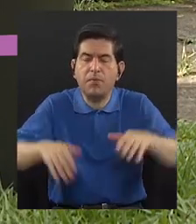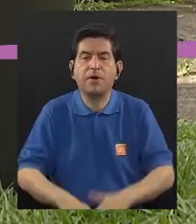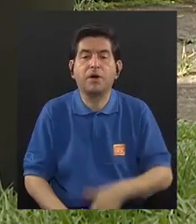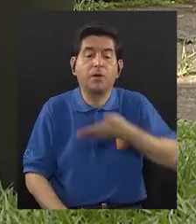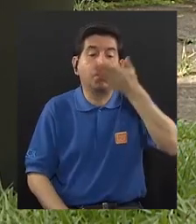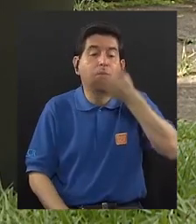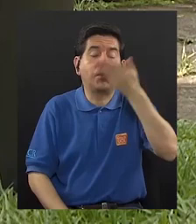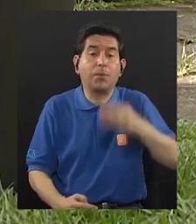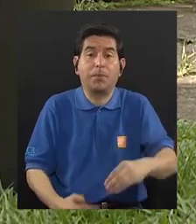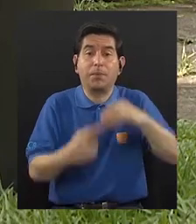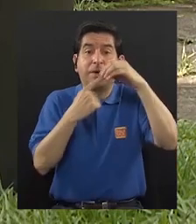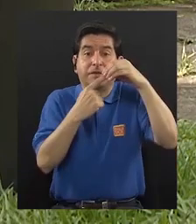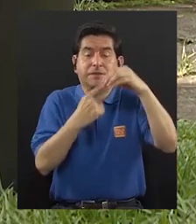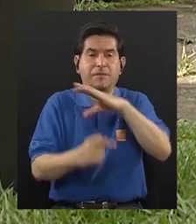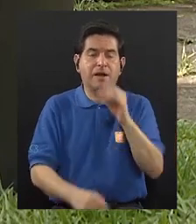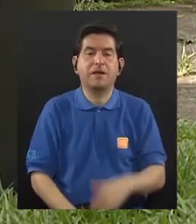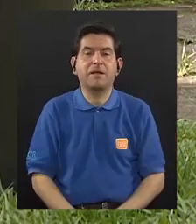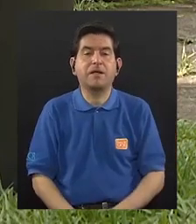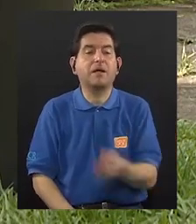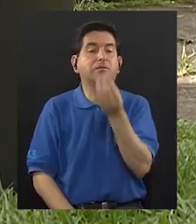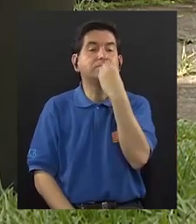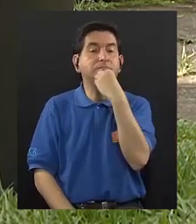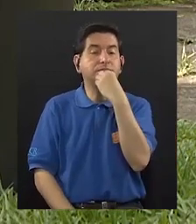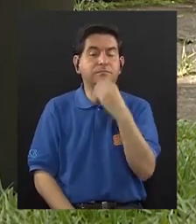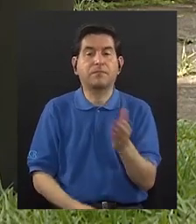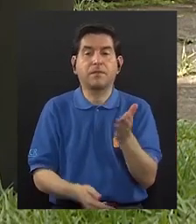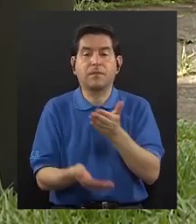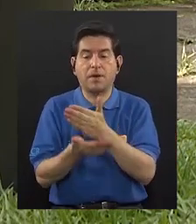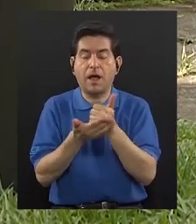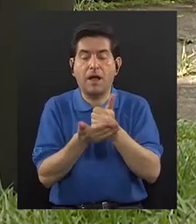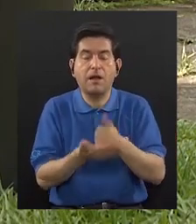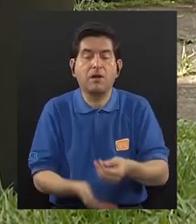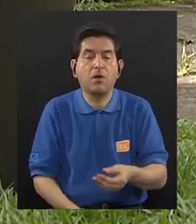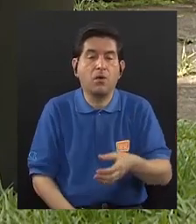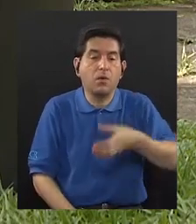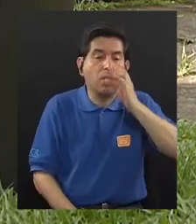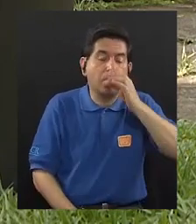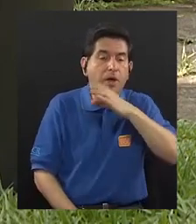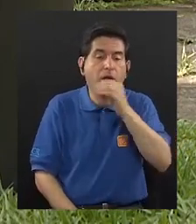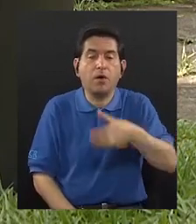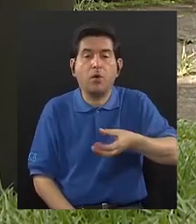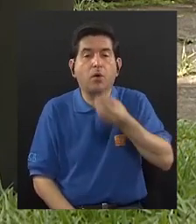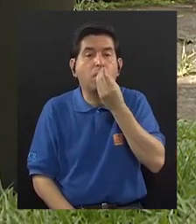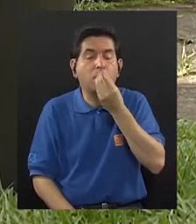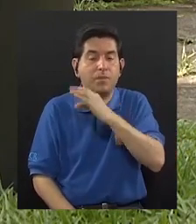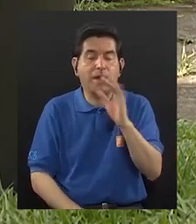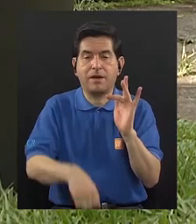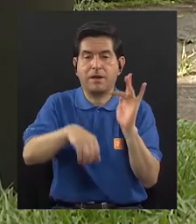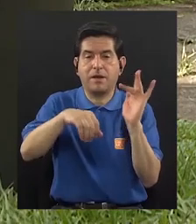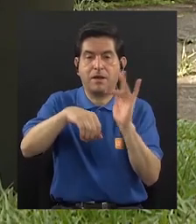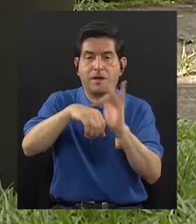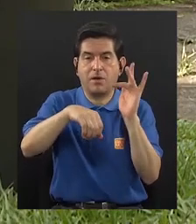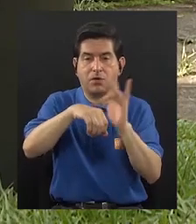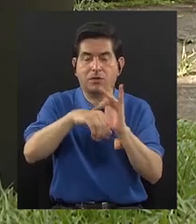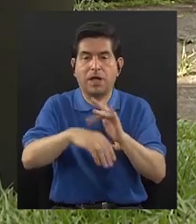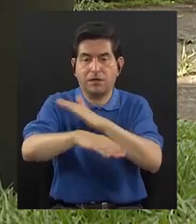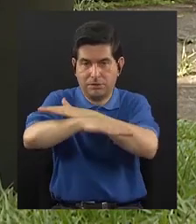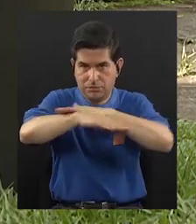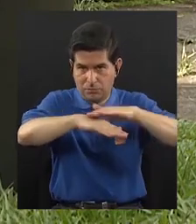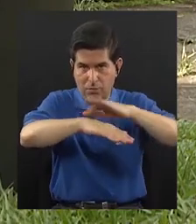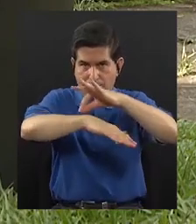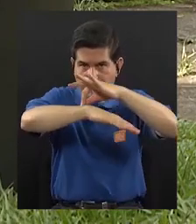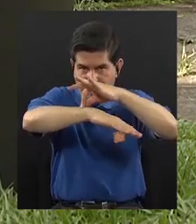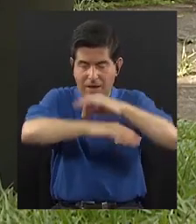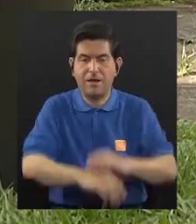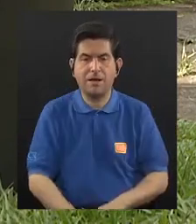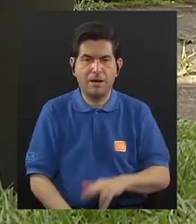las aéreas y en la ingestión de agua y alimentos y el contacto por medio de la piel entonces si uno